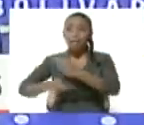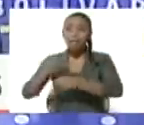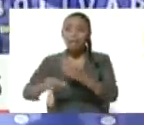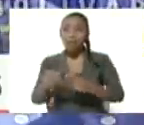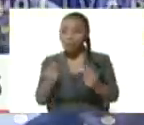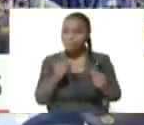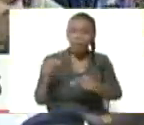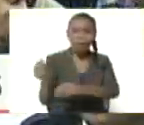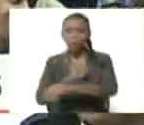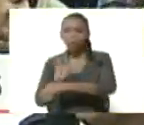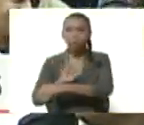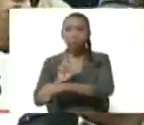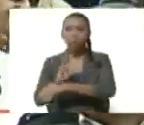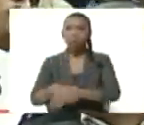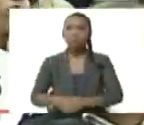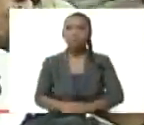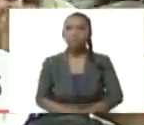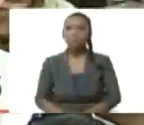acelerada.